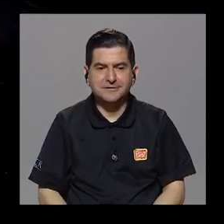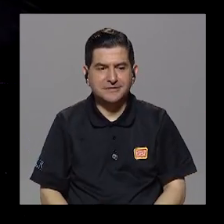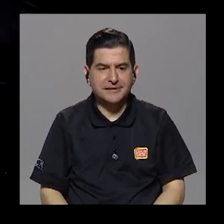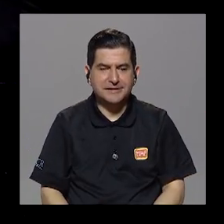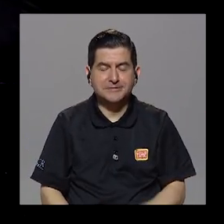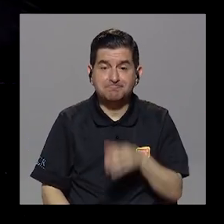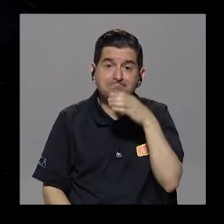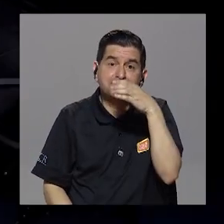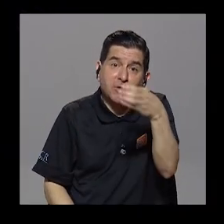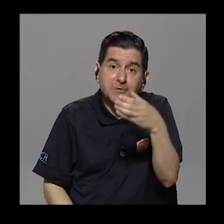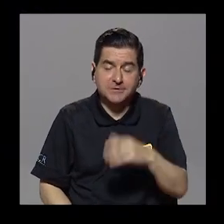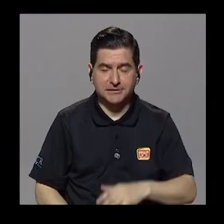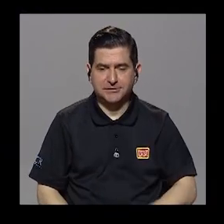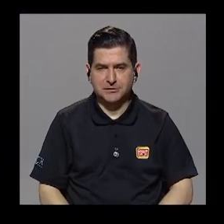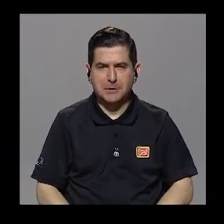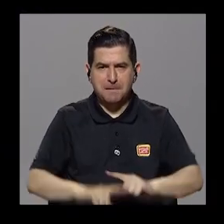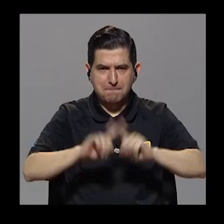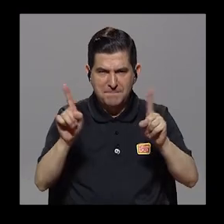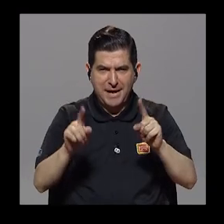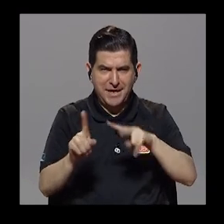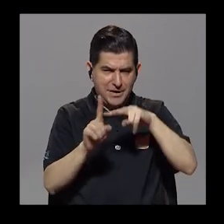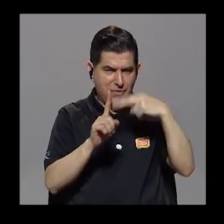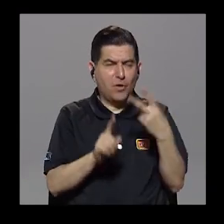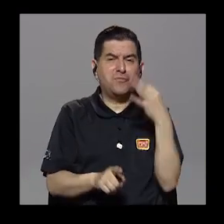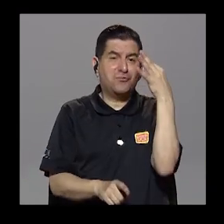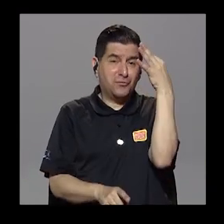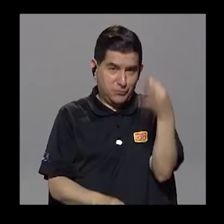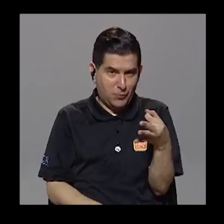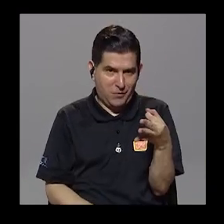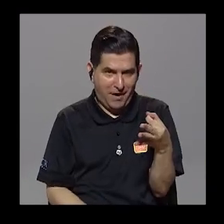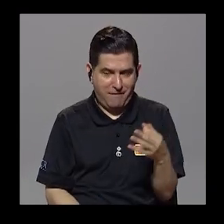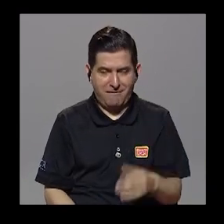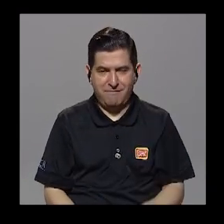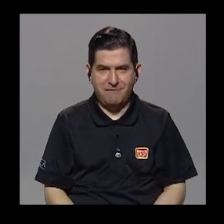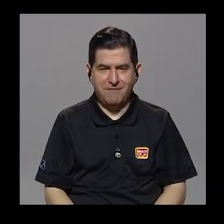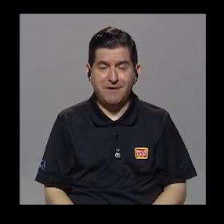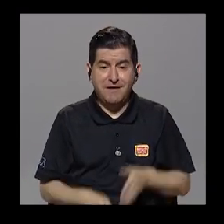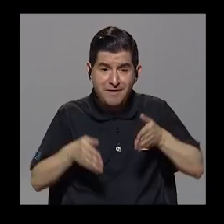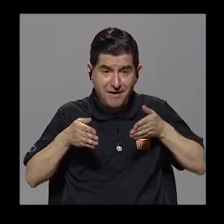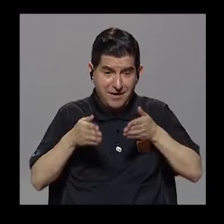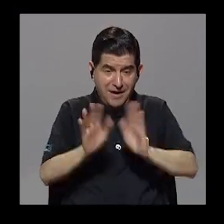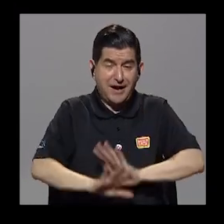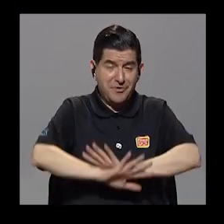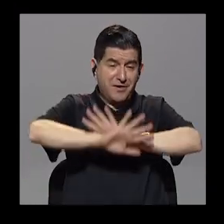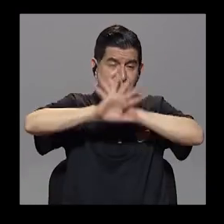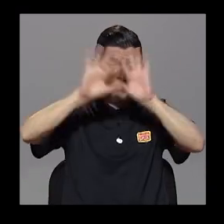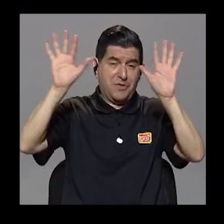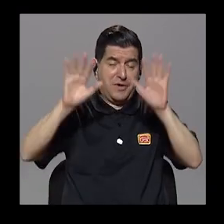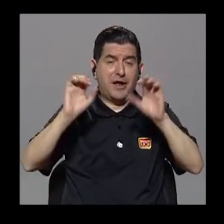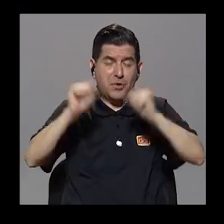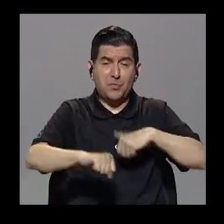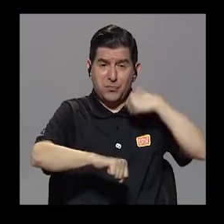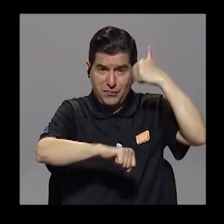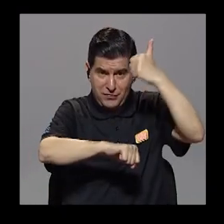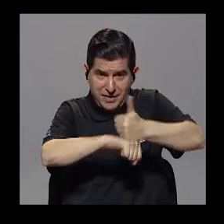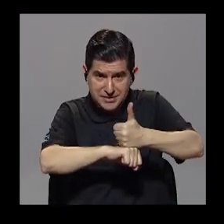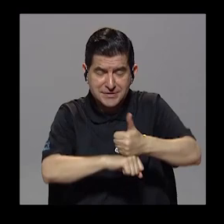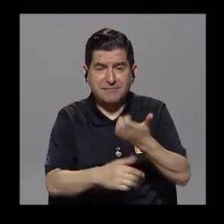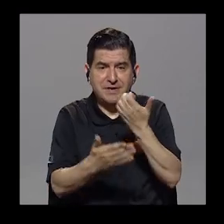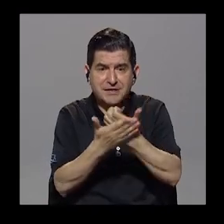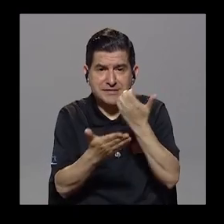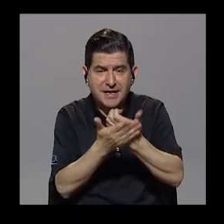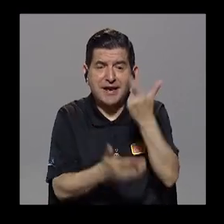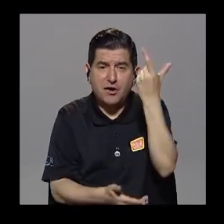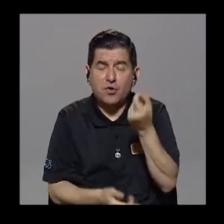de recomendaciones, pero en perspectivas a futuro, ¿cuál es la ruta más clara que podría definir esa economía